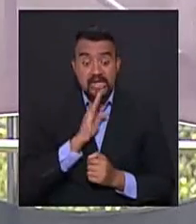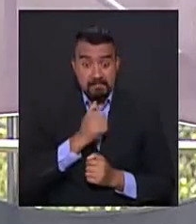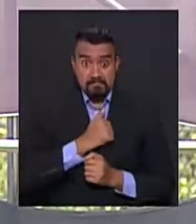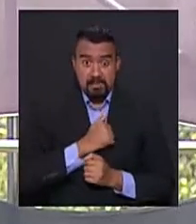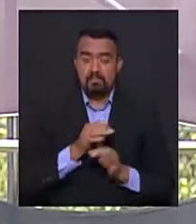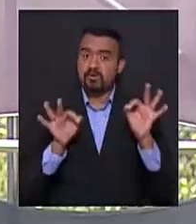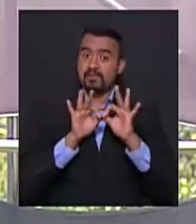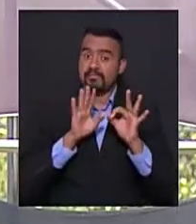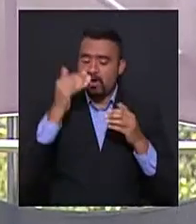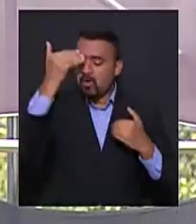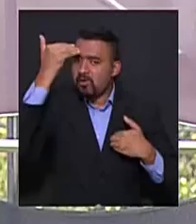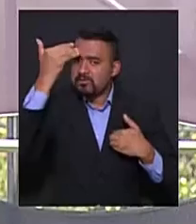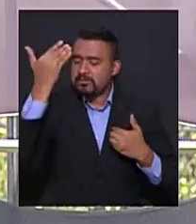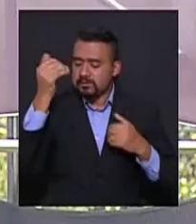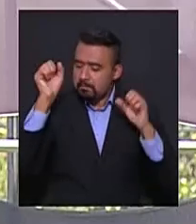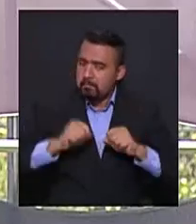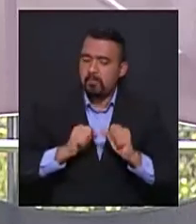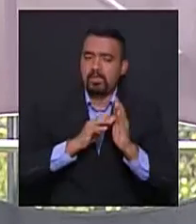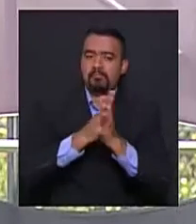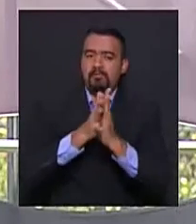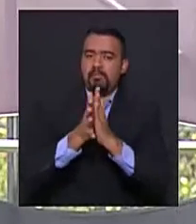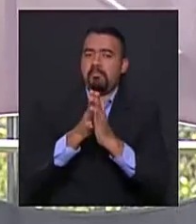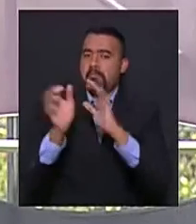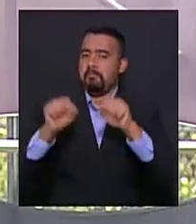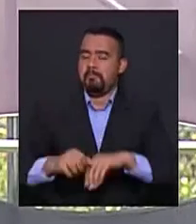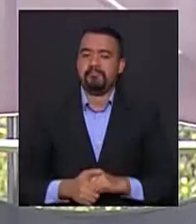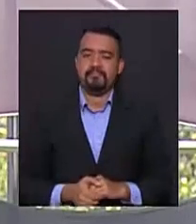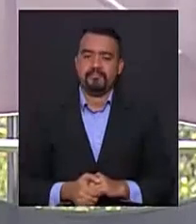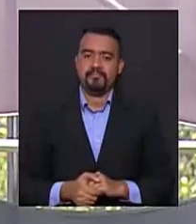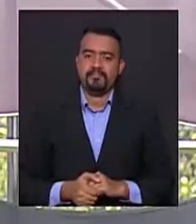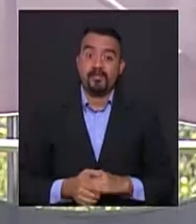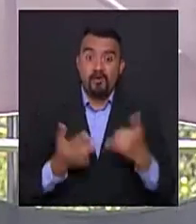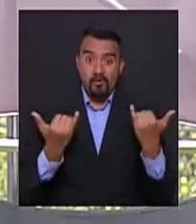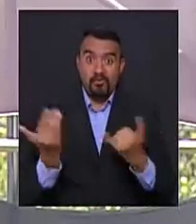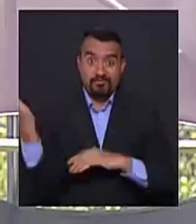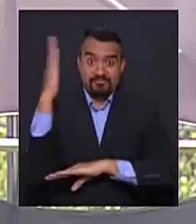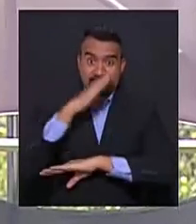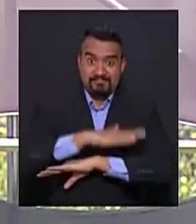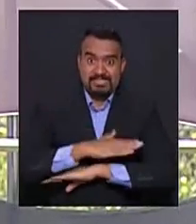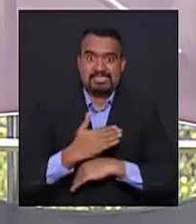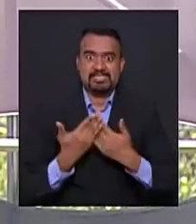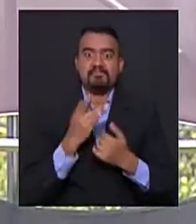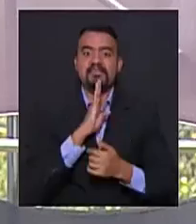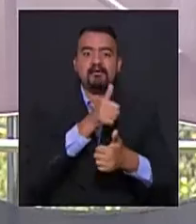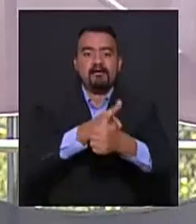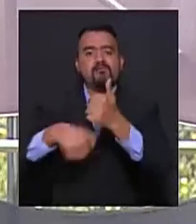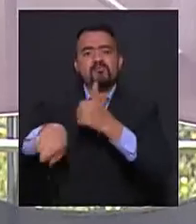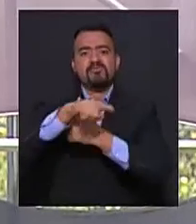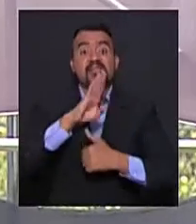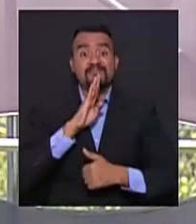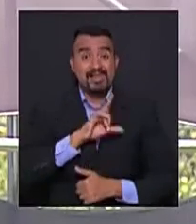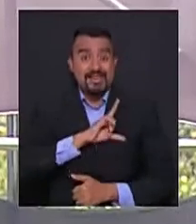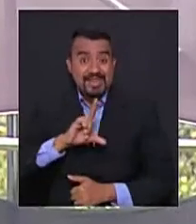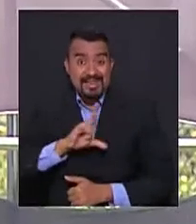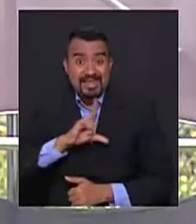narrándolos. Este es un día para reconocer el valor de todos los colectivos que desde cada barrio mantuvieron